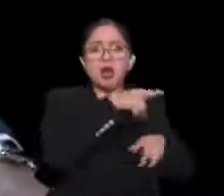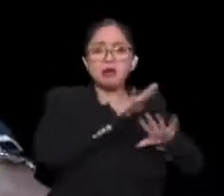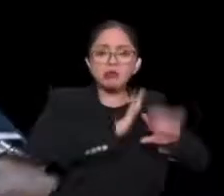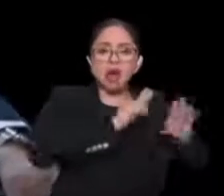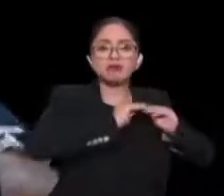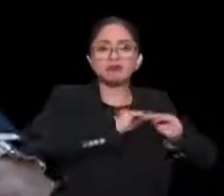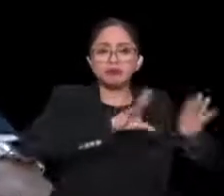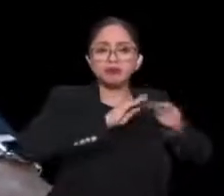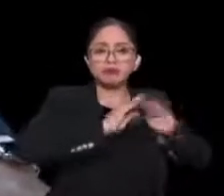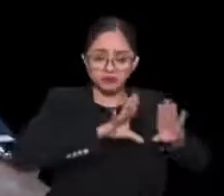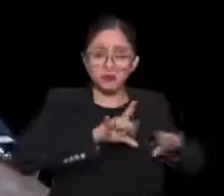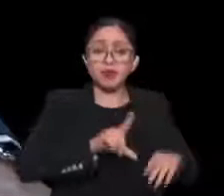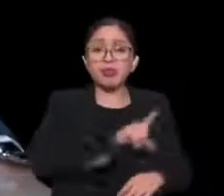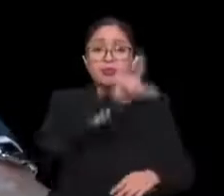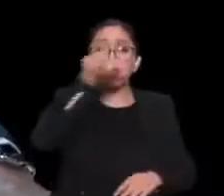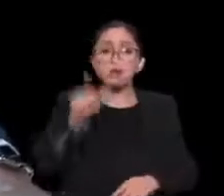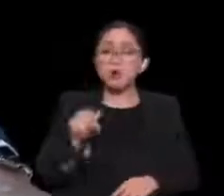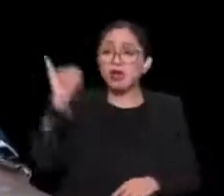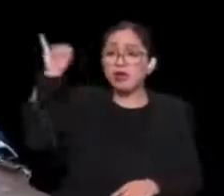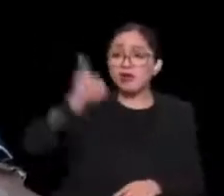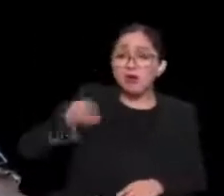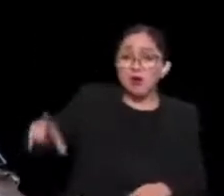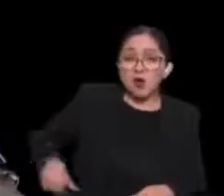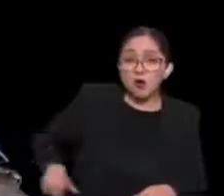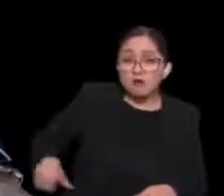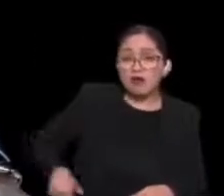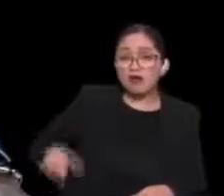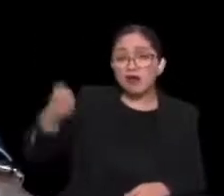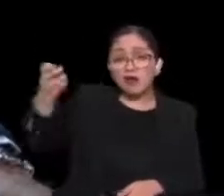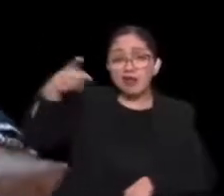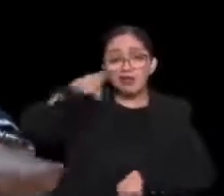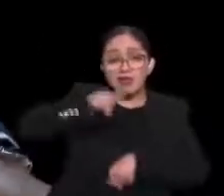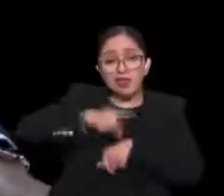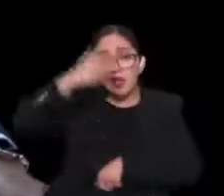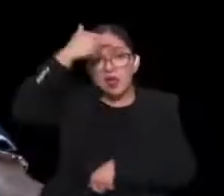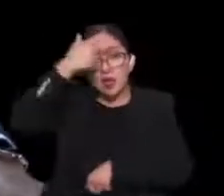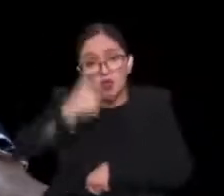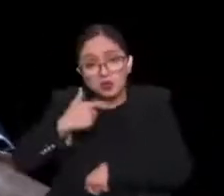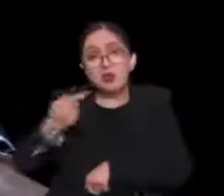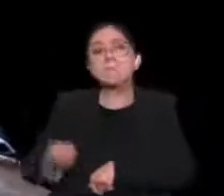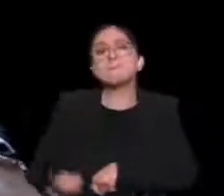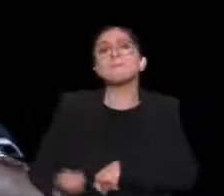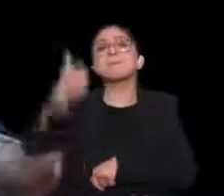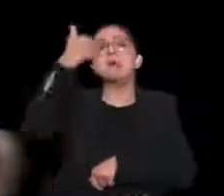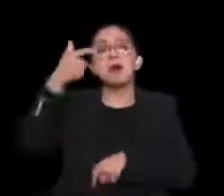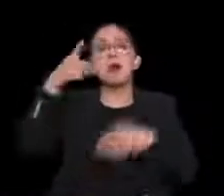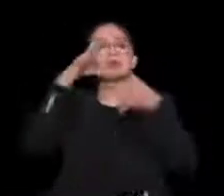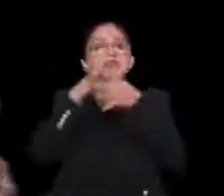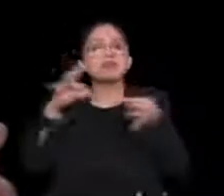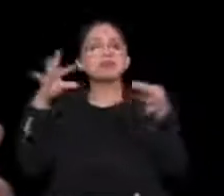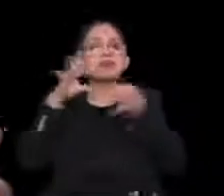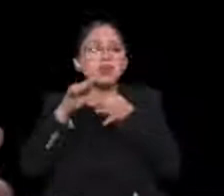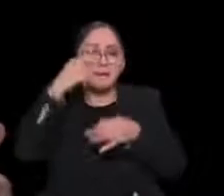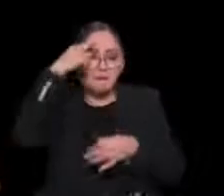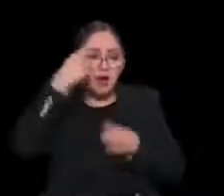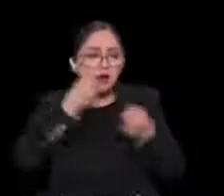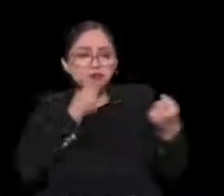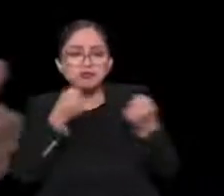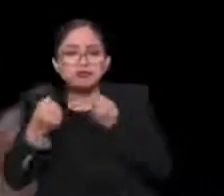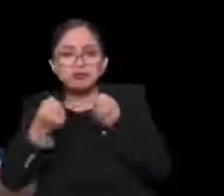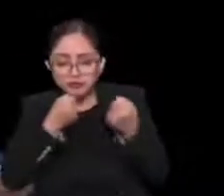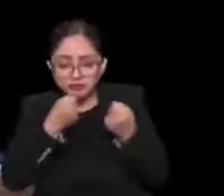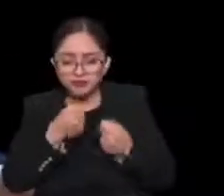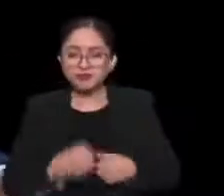de gobierno da una conferencia de prensa donde rinde lo que podríamos llamar el primer parte. No sé si la jefa de gobierno